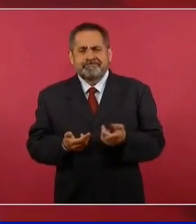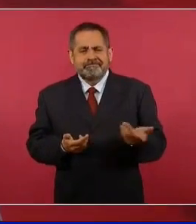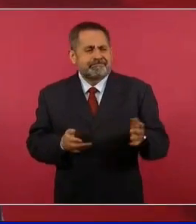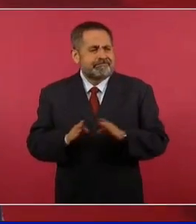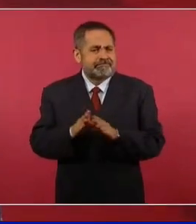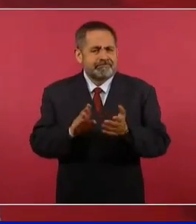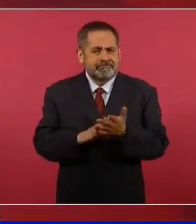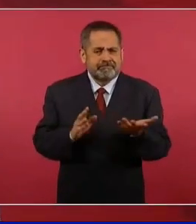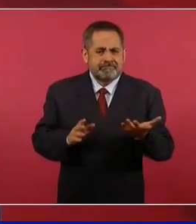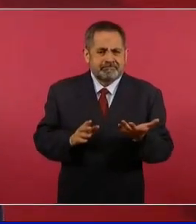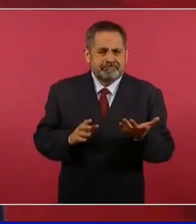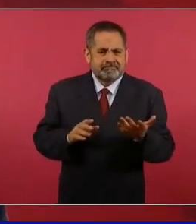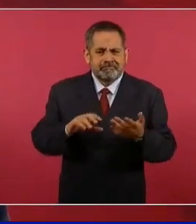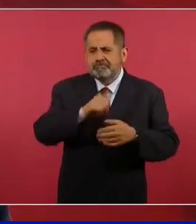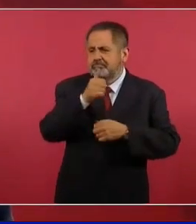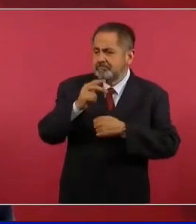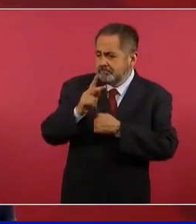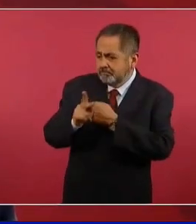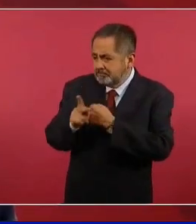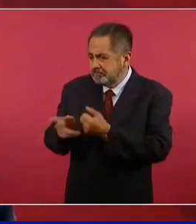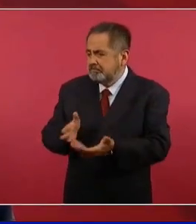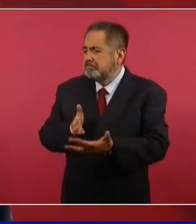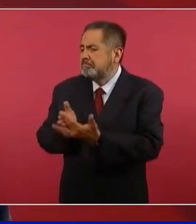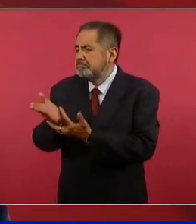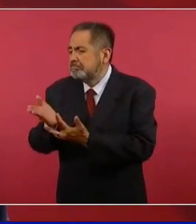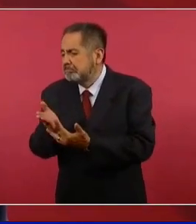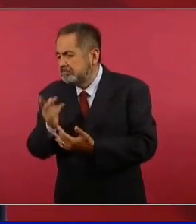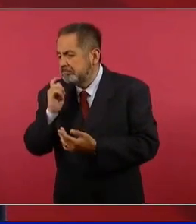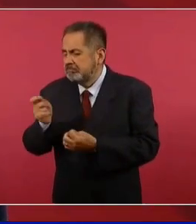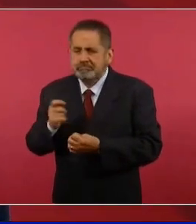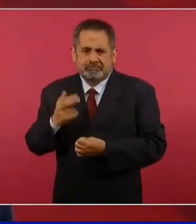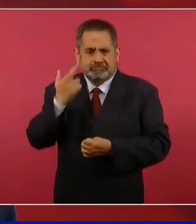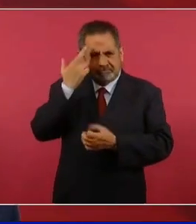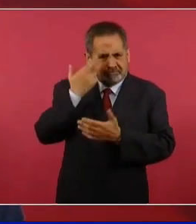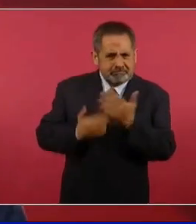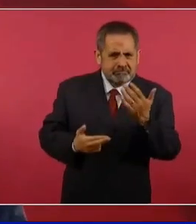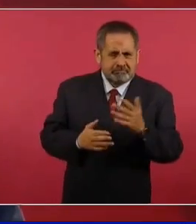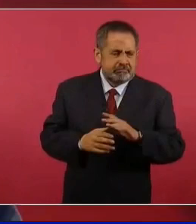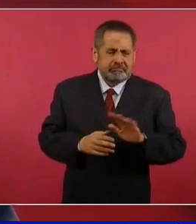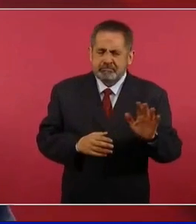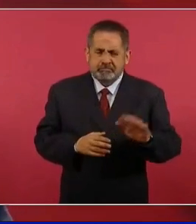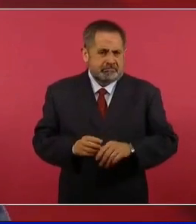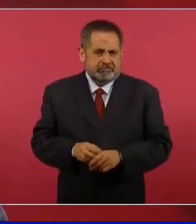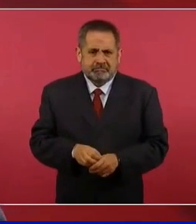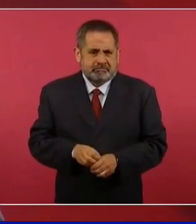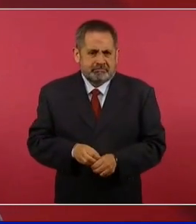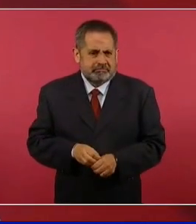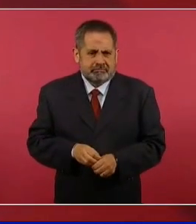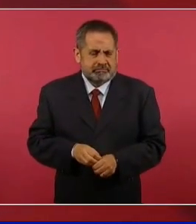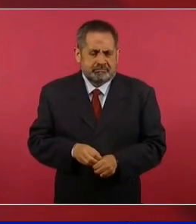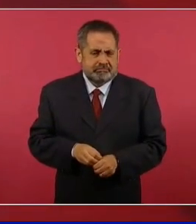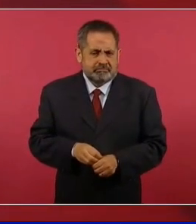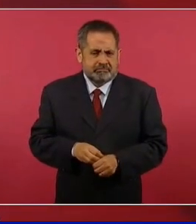de otros pueblos, es contraria a las buenas